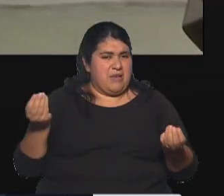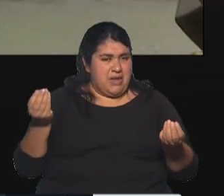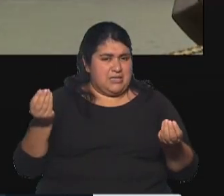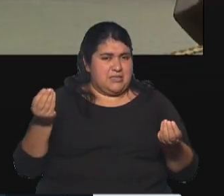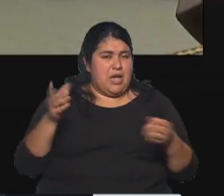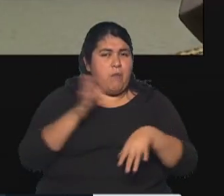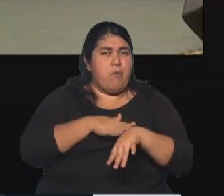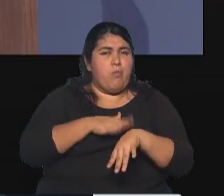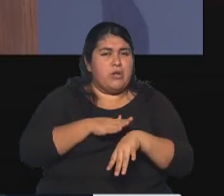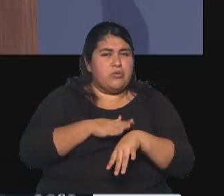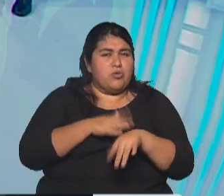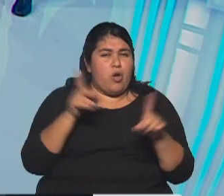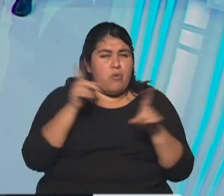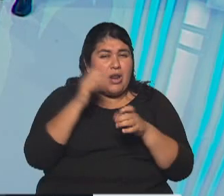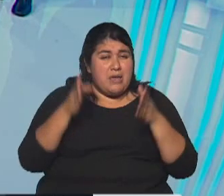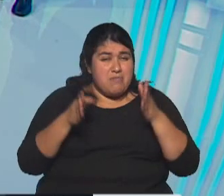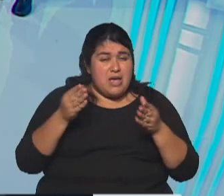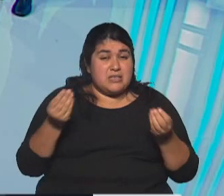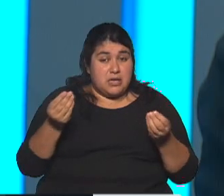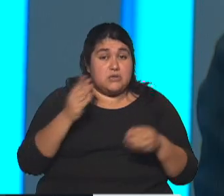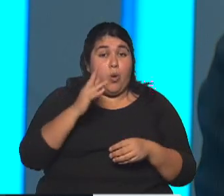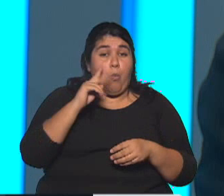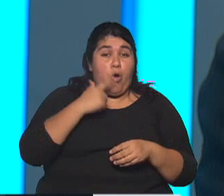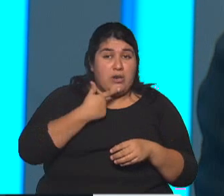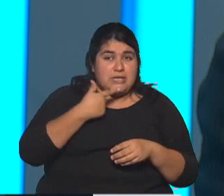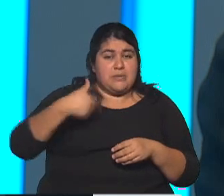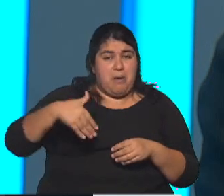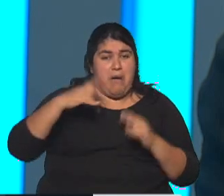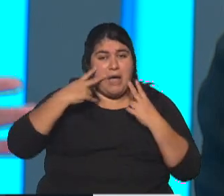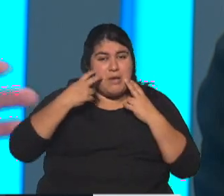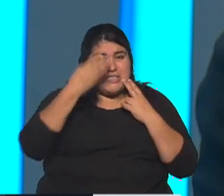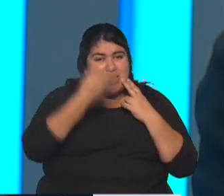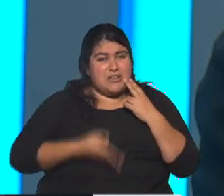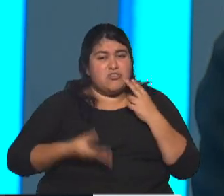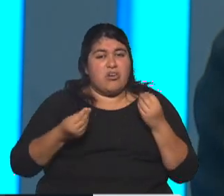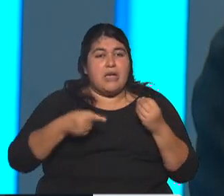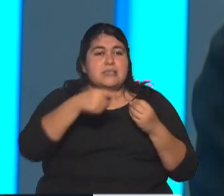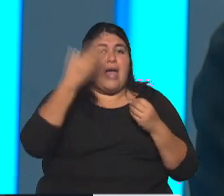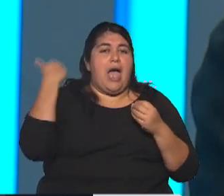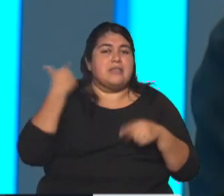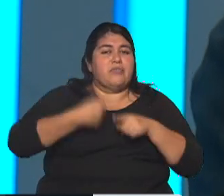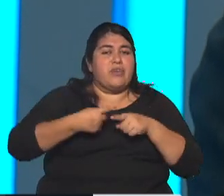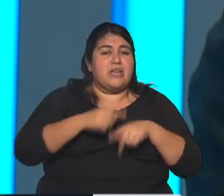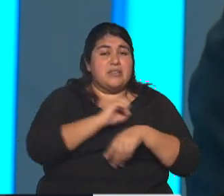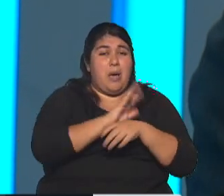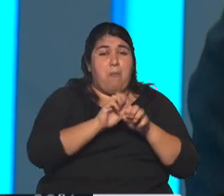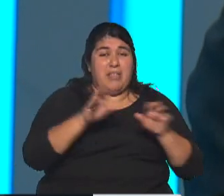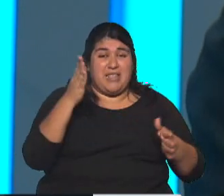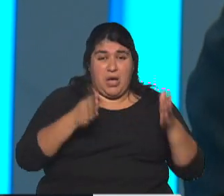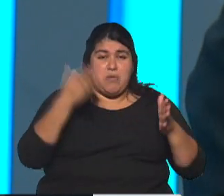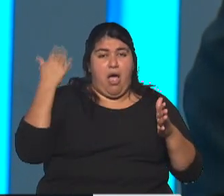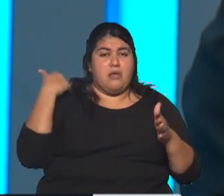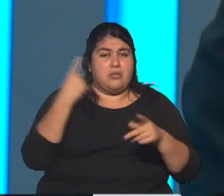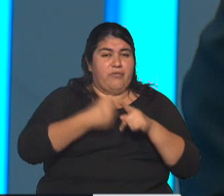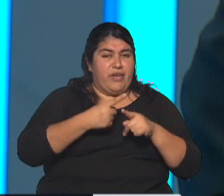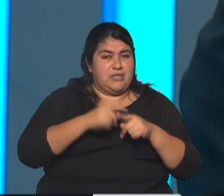un contexto también, hay que decir, en el cual Boris Johnson va a ser investigado por estas fiestas que hizo en la pandemia. Y bueno, ahí